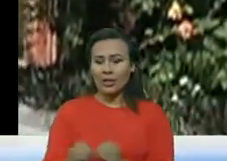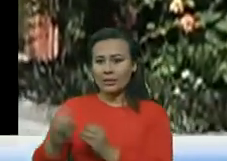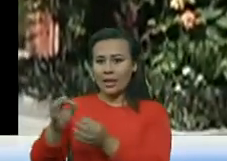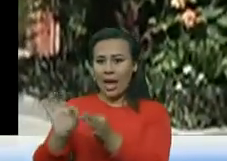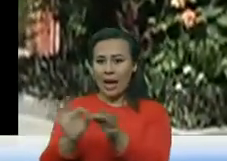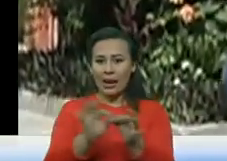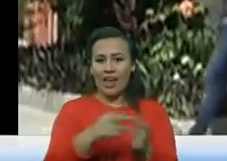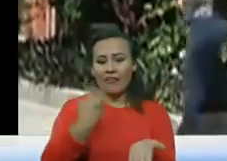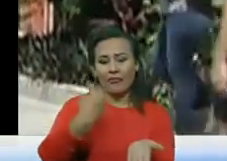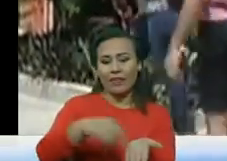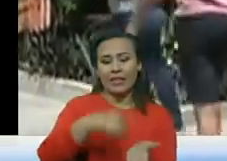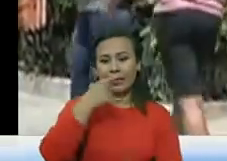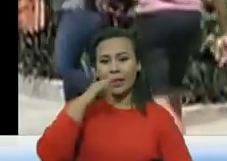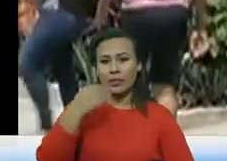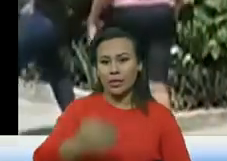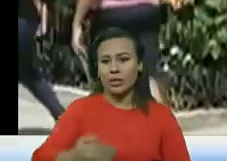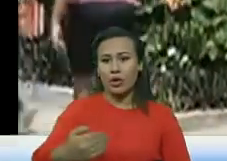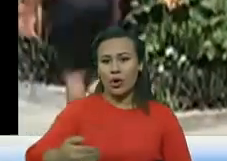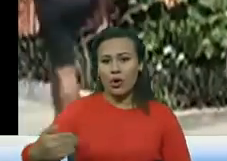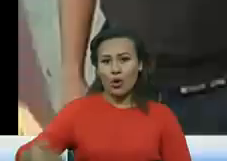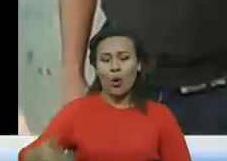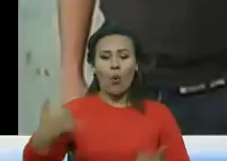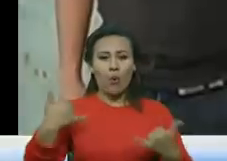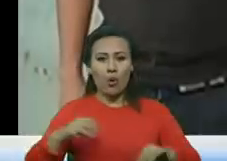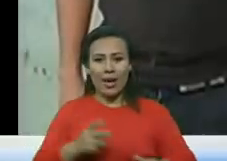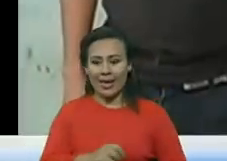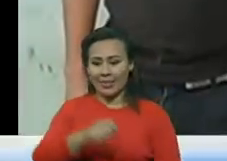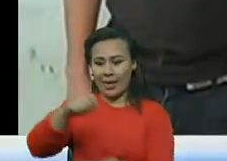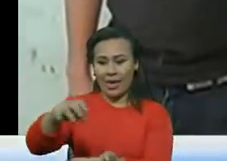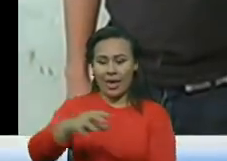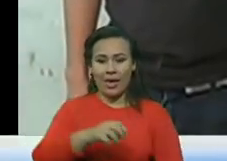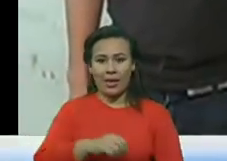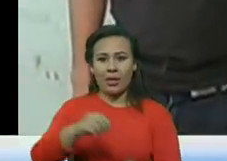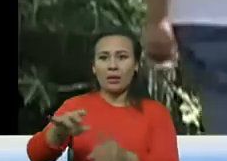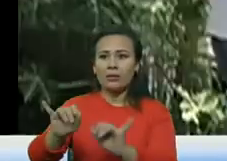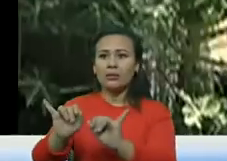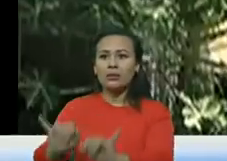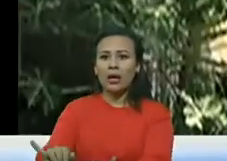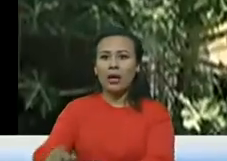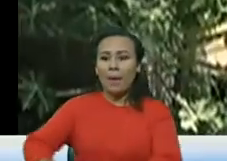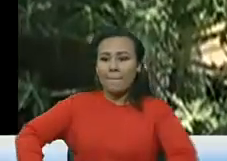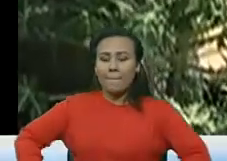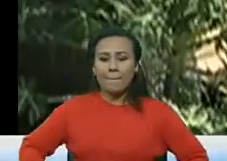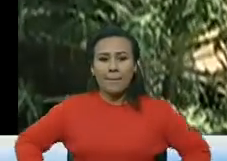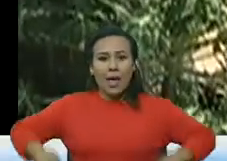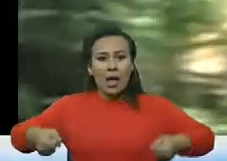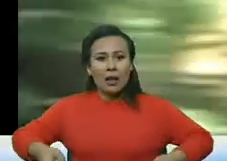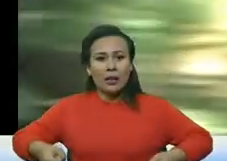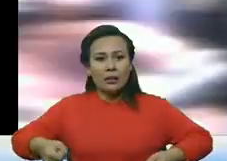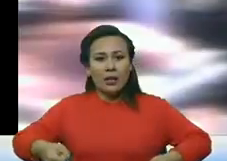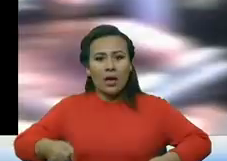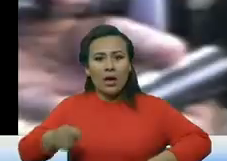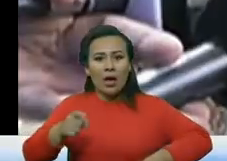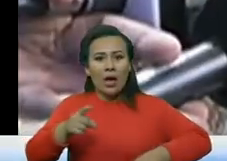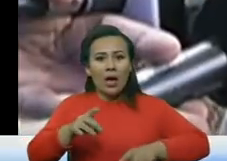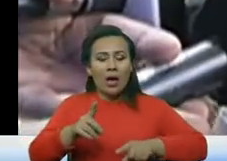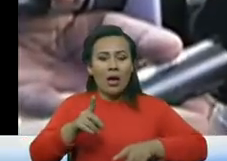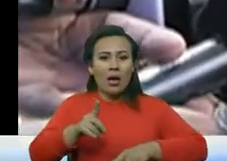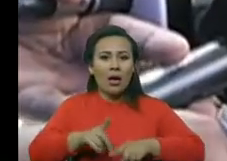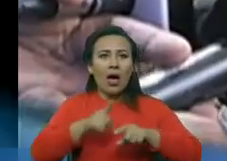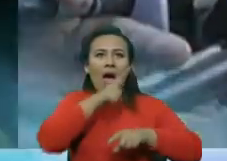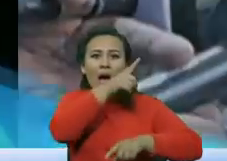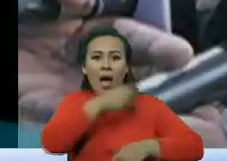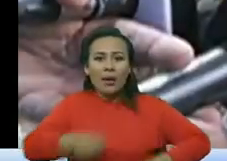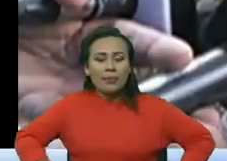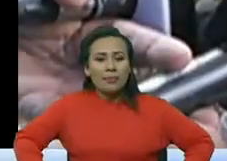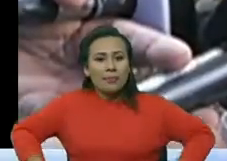para los niños en los próximos días. Los juguetes y demás regalos se quedaron en maletas, según allegados. Ahí están las